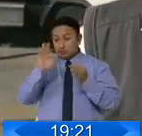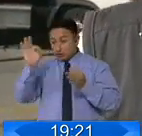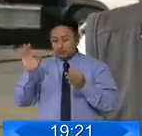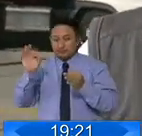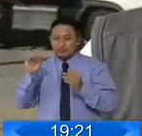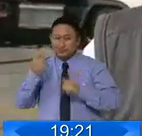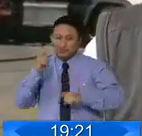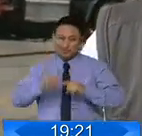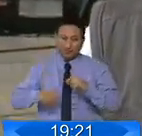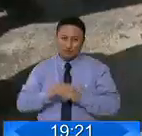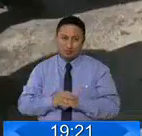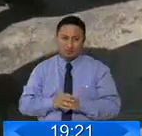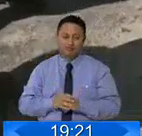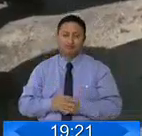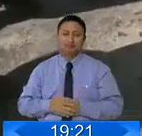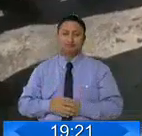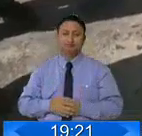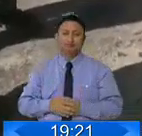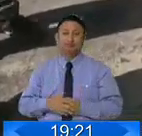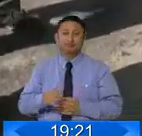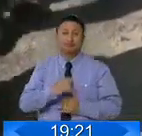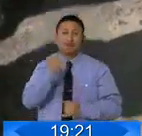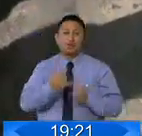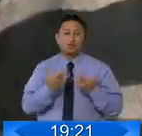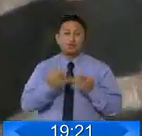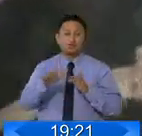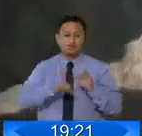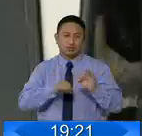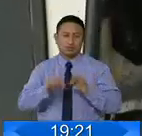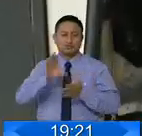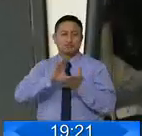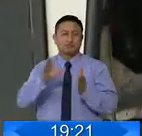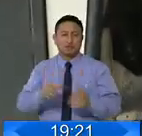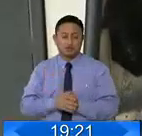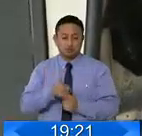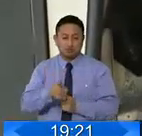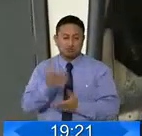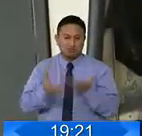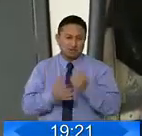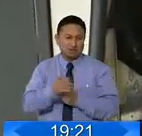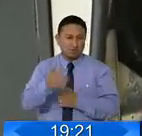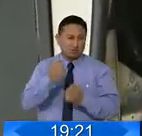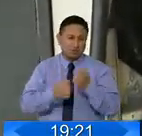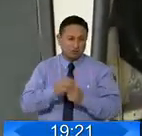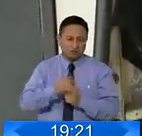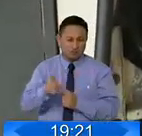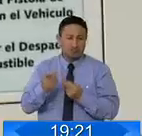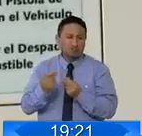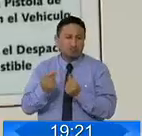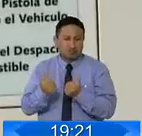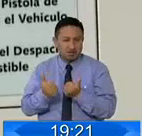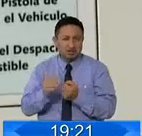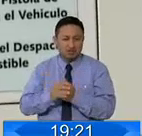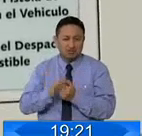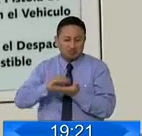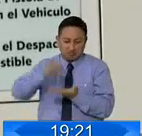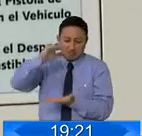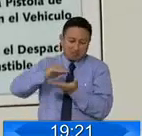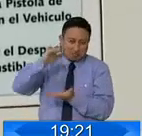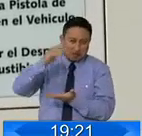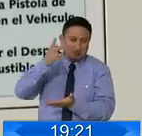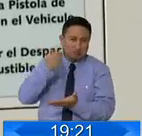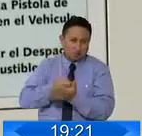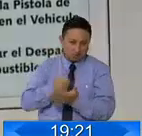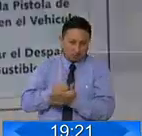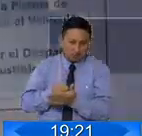sobre la demanda de este combustible. Finalizó haciendo un llamado a la ciudadanía en caso de sentirse afectados en calidad, cantidad y precio en torno a la compra